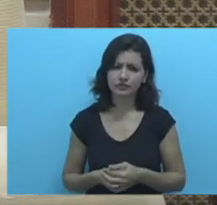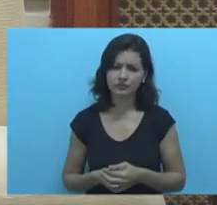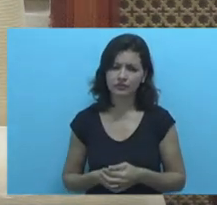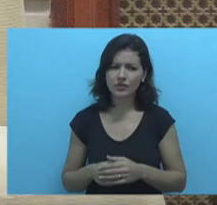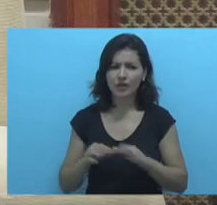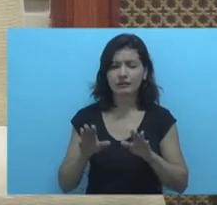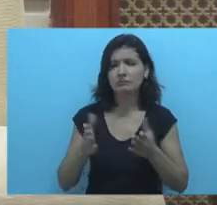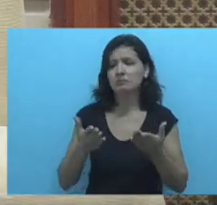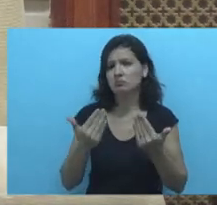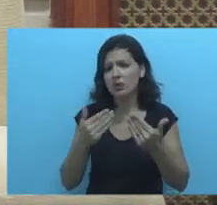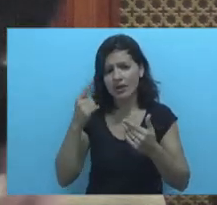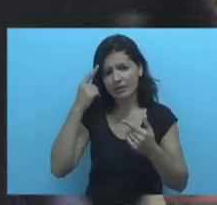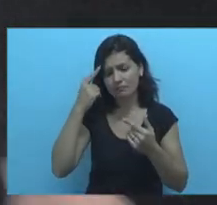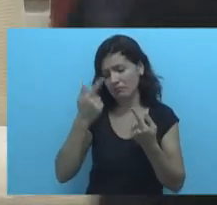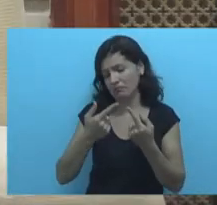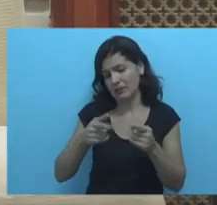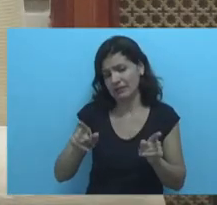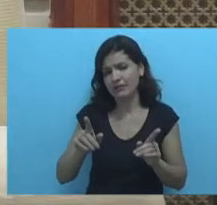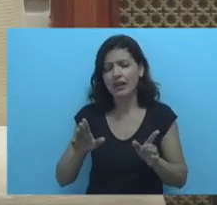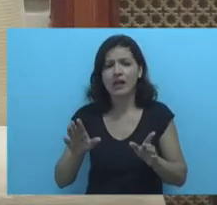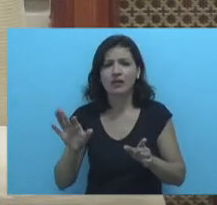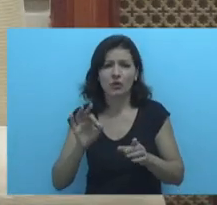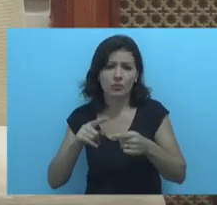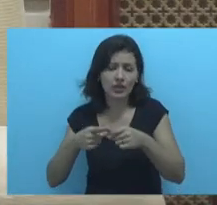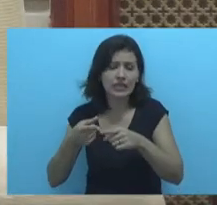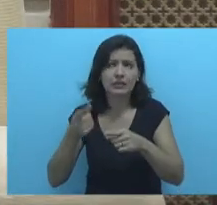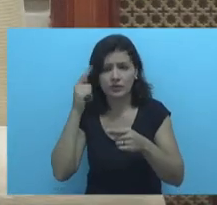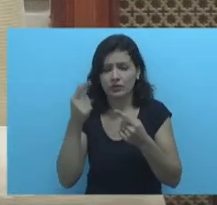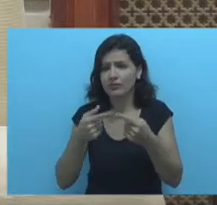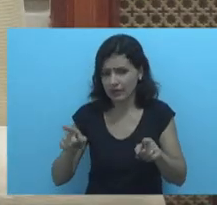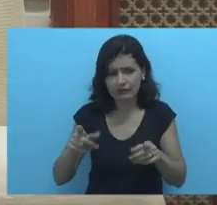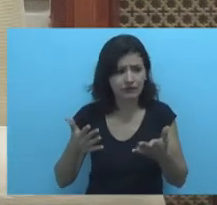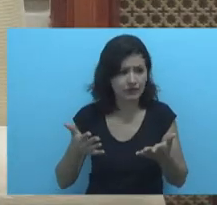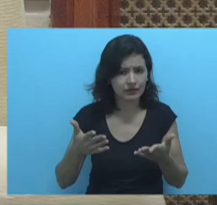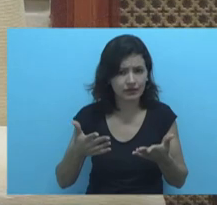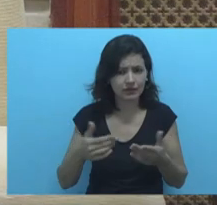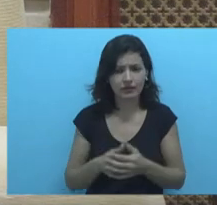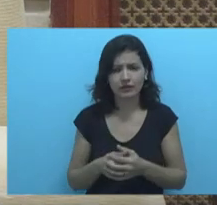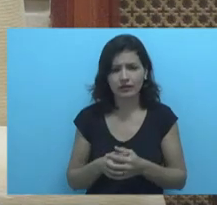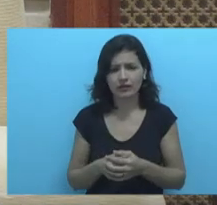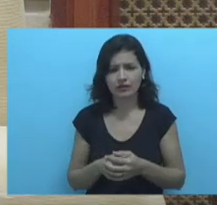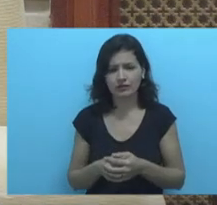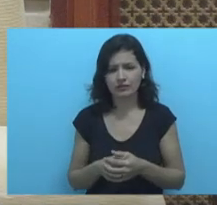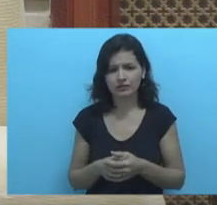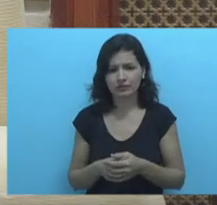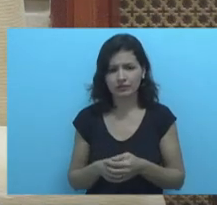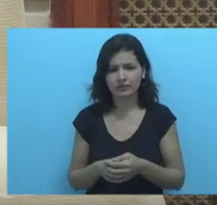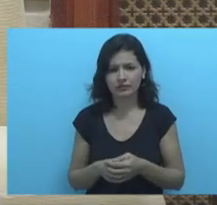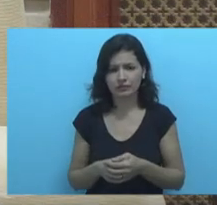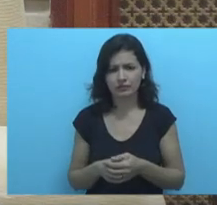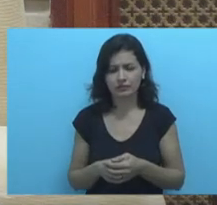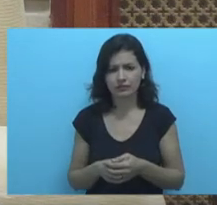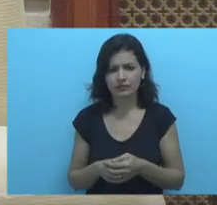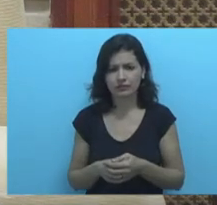diferencias políticas que tenemos, que son claras, son evidentes, entre la fuerza política que a mí me toca representar y